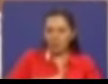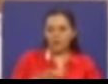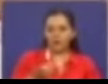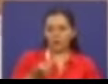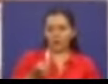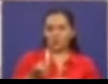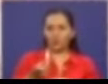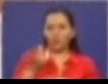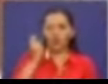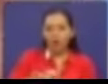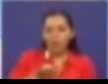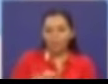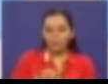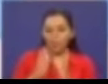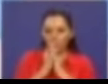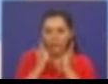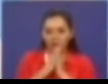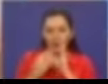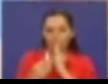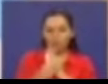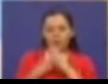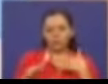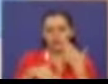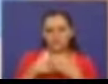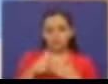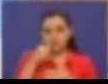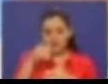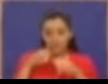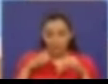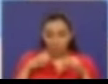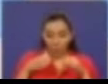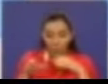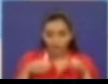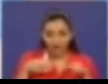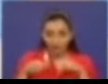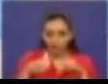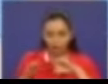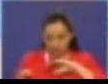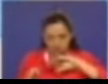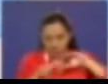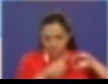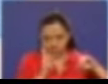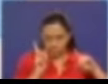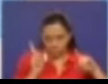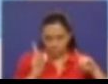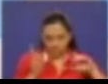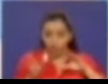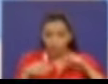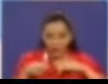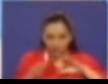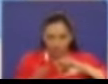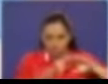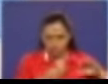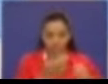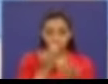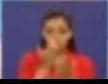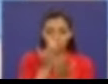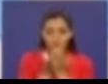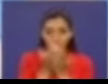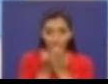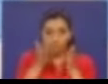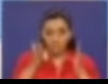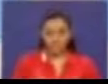cambiar el clip. Una cosa es ser contador, otra cosa es ser economista. Contablemente, sueldos, salarios, gastos